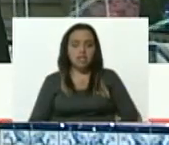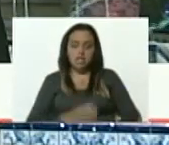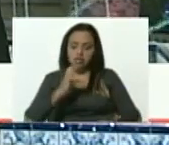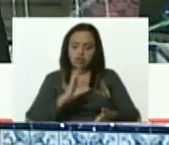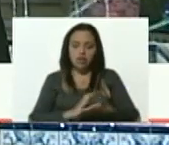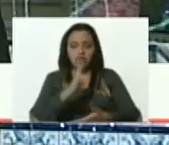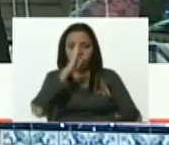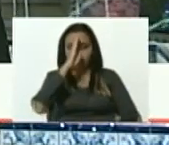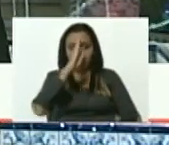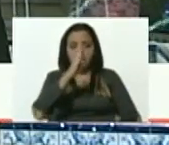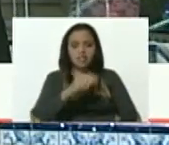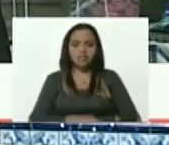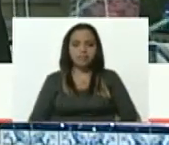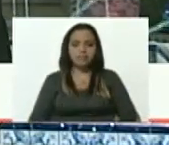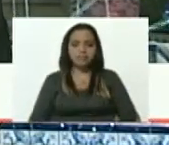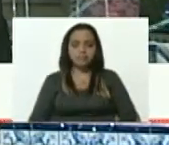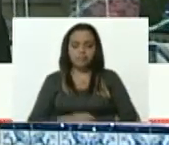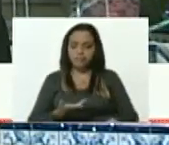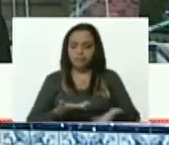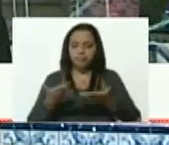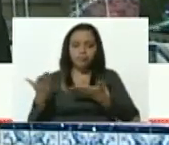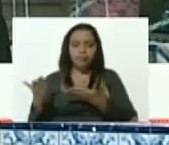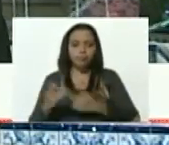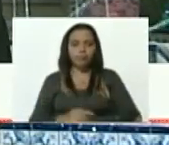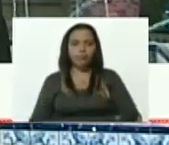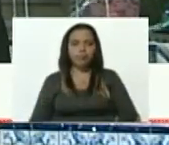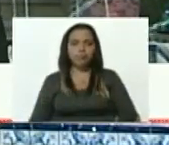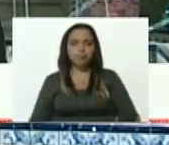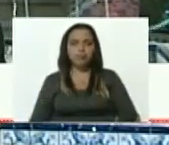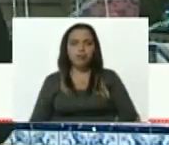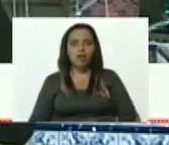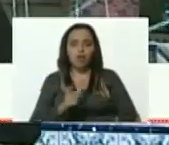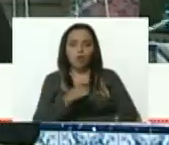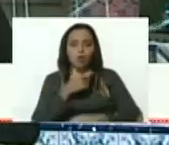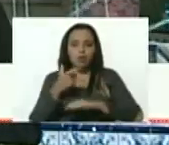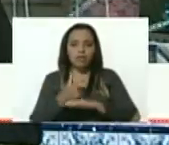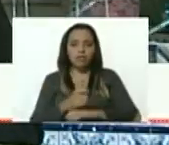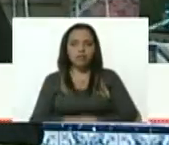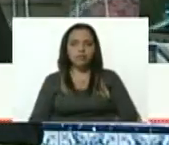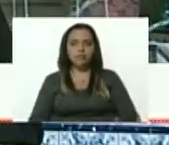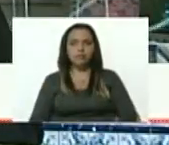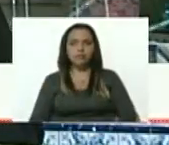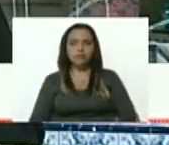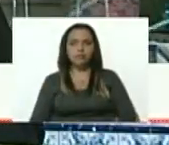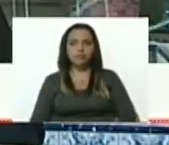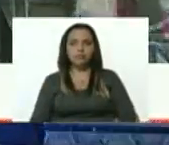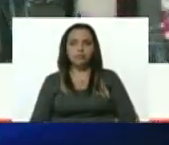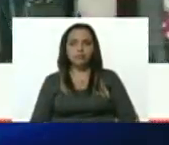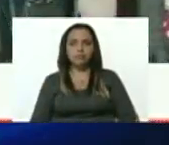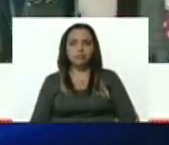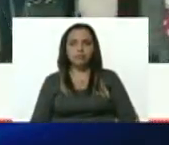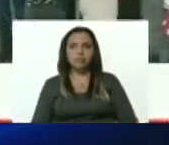Barinas. Adelante, Argenis Chávez Frías, gobernador, compañero.